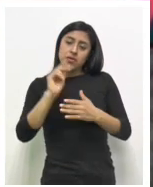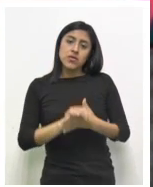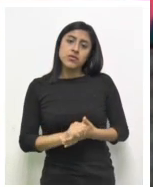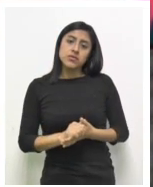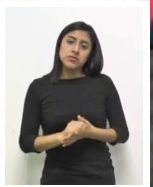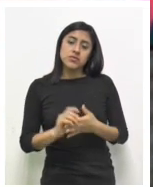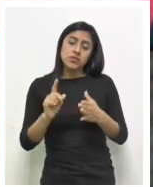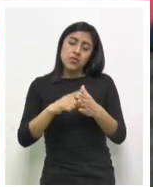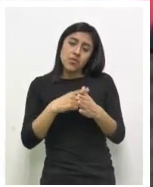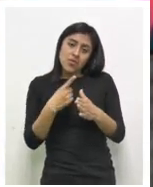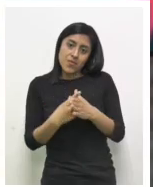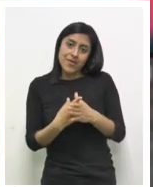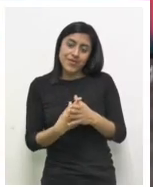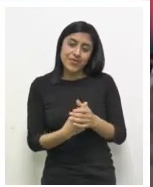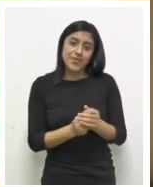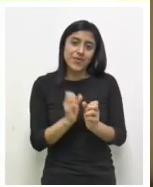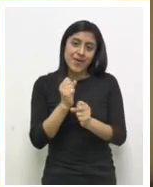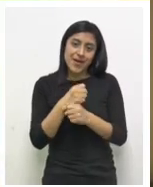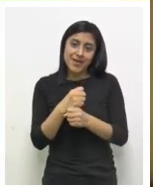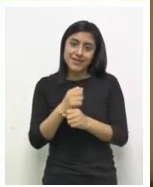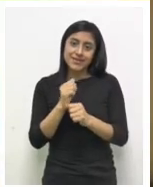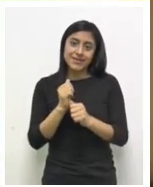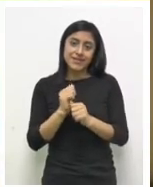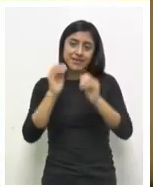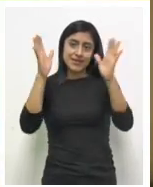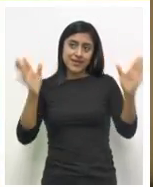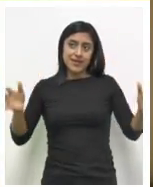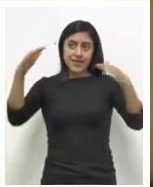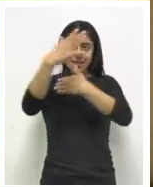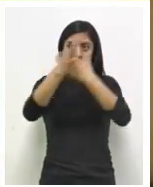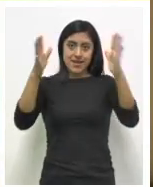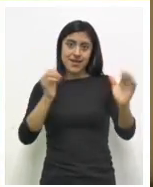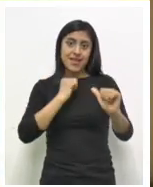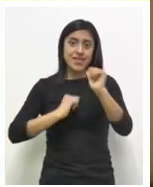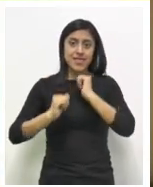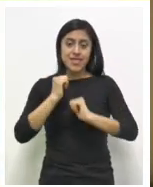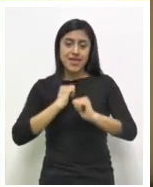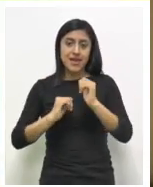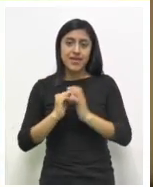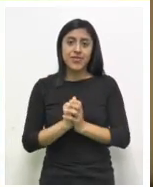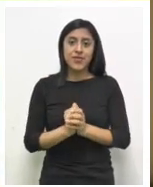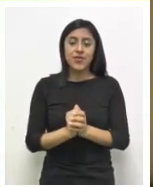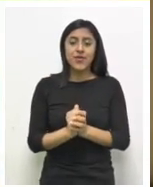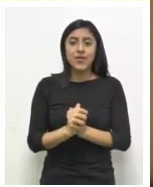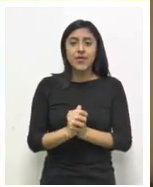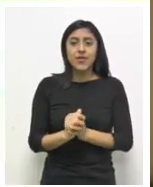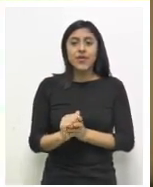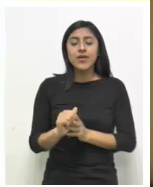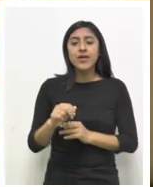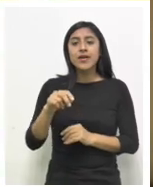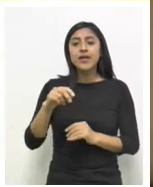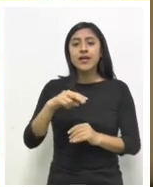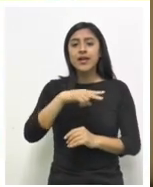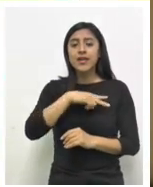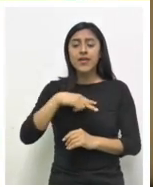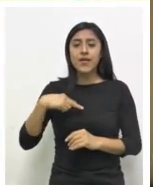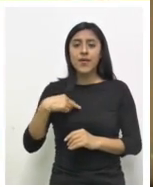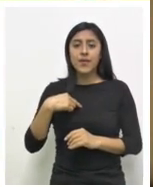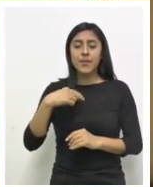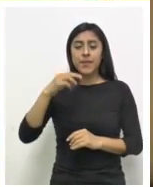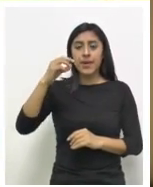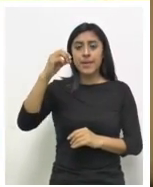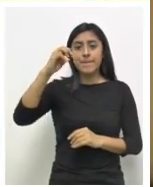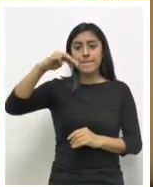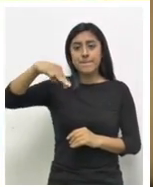eso, en 1962, cuando se funda el Teatro de la Universidad Popular, en honor al orador y dramaturgo, la sala principal